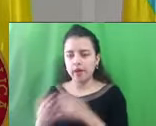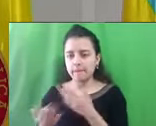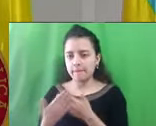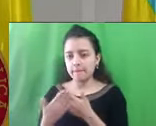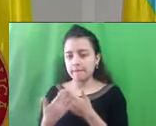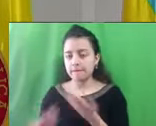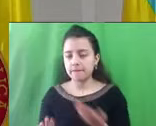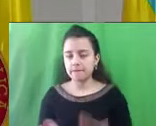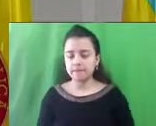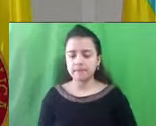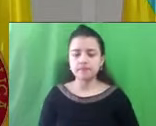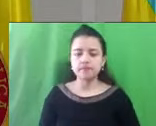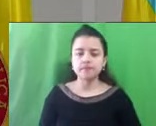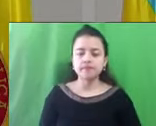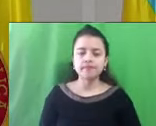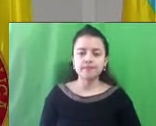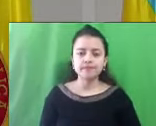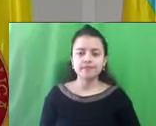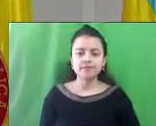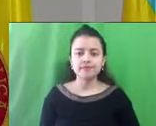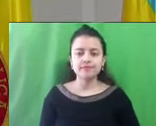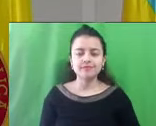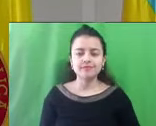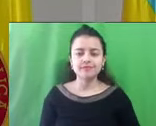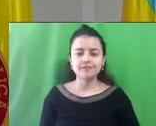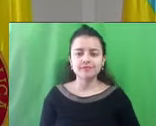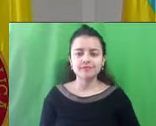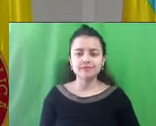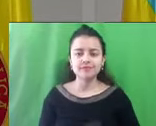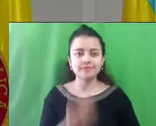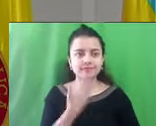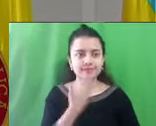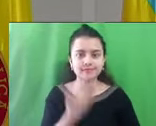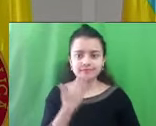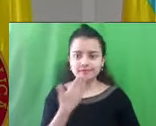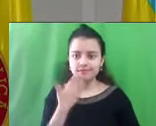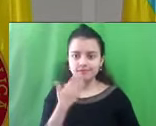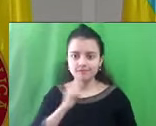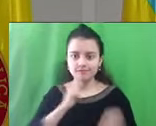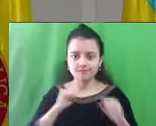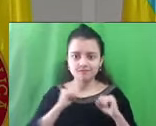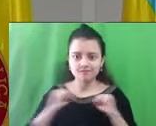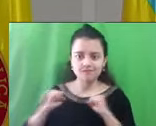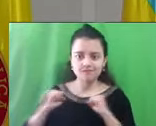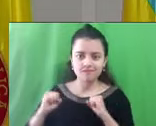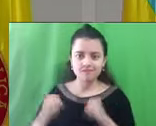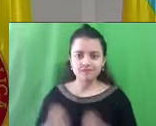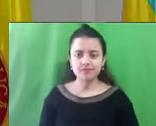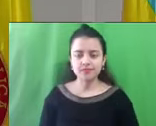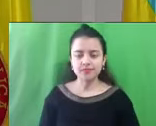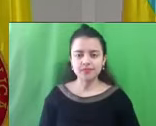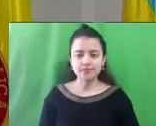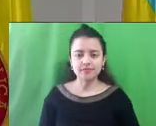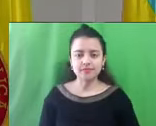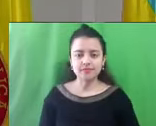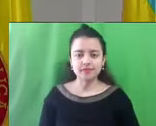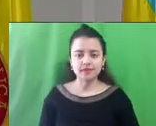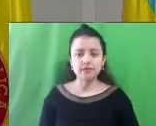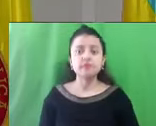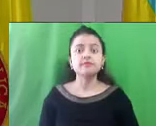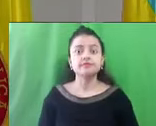Bueno, agradecemos toda esa intervención y la gestión, como vieron, todo esto para brindarles también que las finanzas de la empresa de